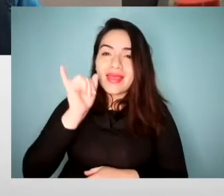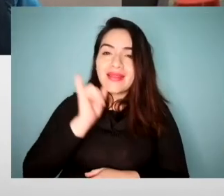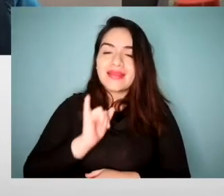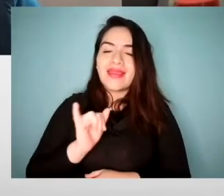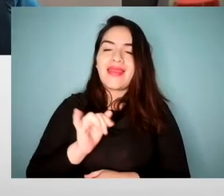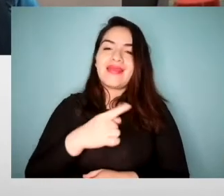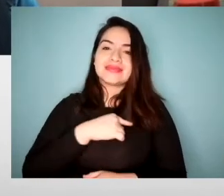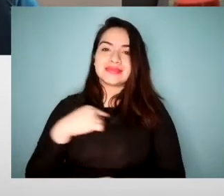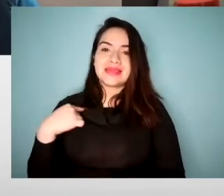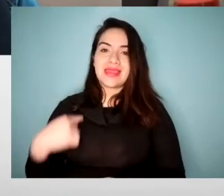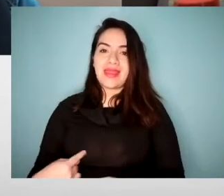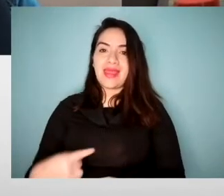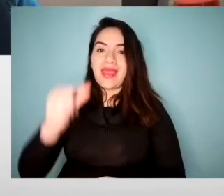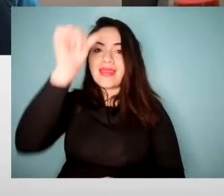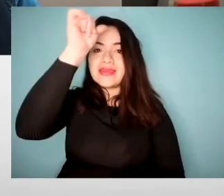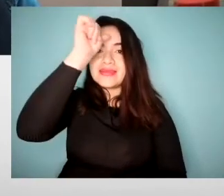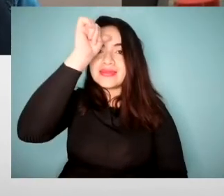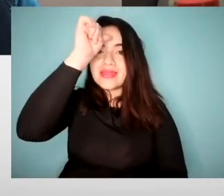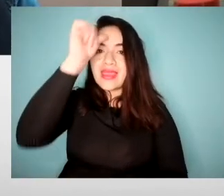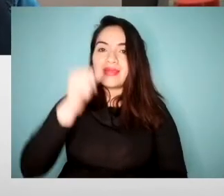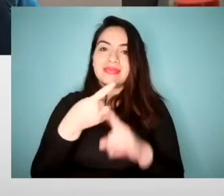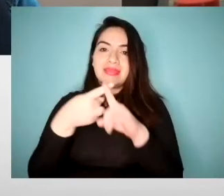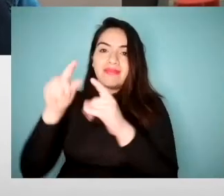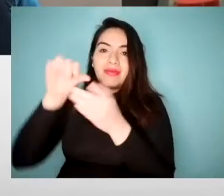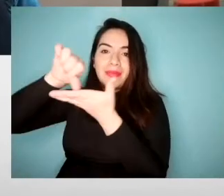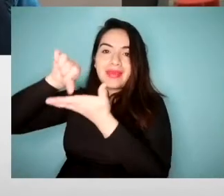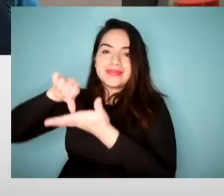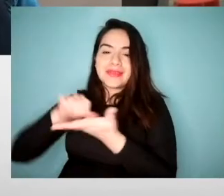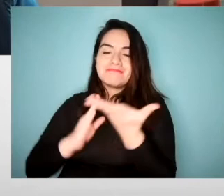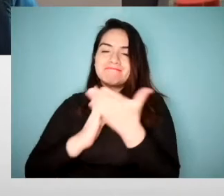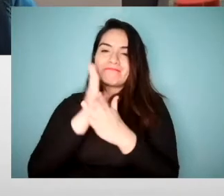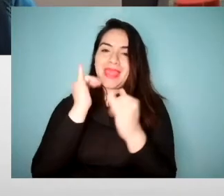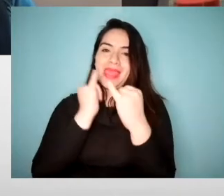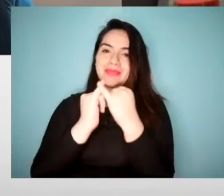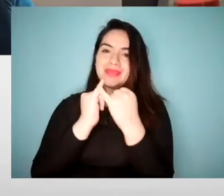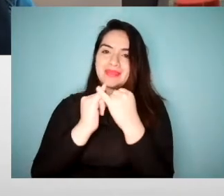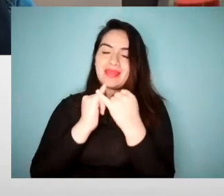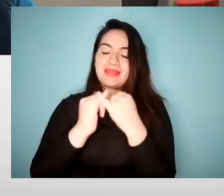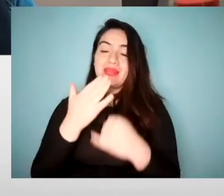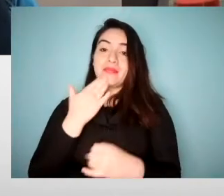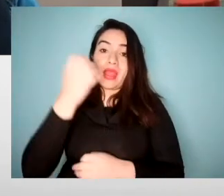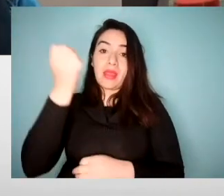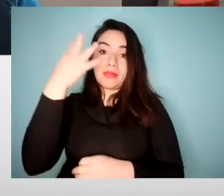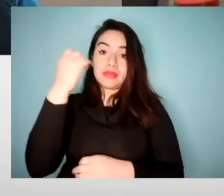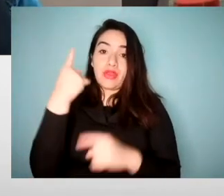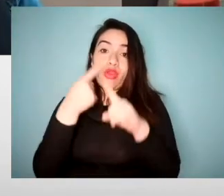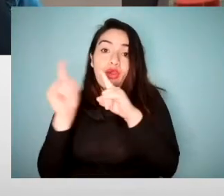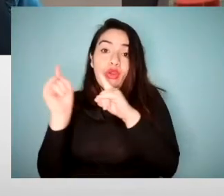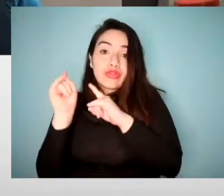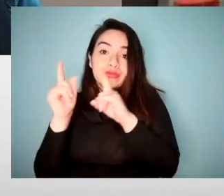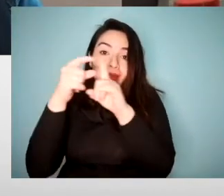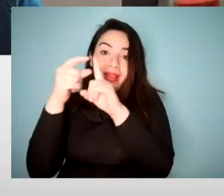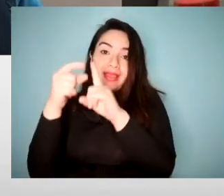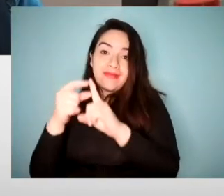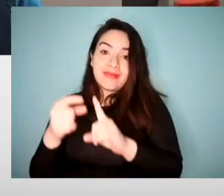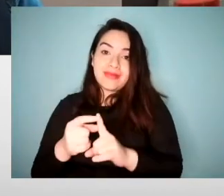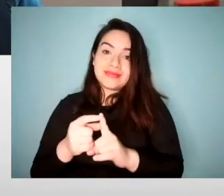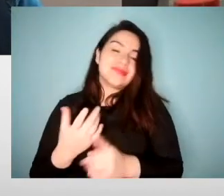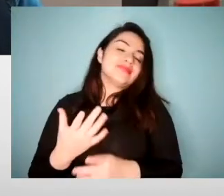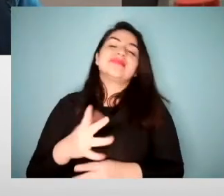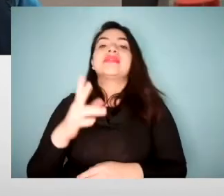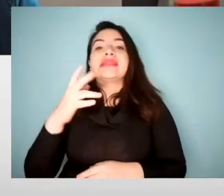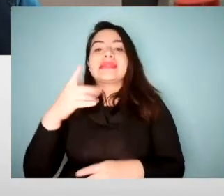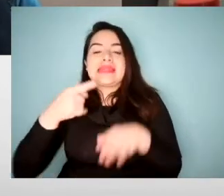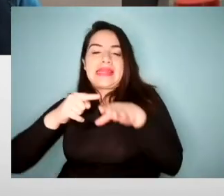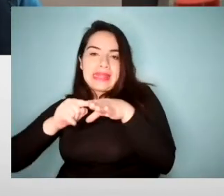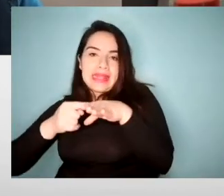gente de la India, y con ellos fuimos entablando cierta amistad y aprendiendo otras áreas del lenguaje. Porque ya te decía que el lenguaje técnico uno lo va aprendiendo